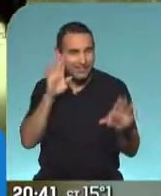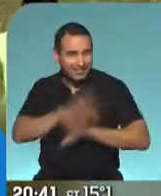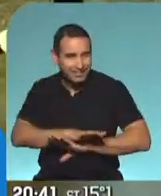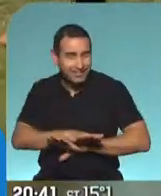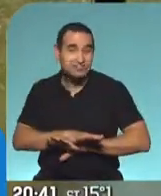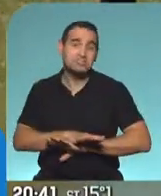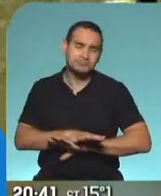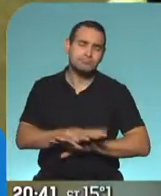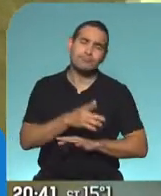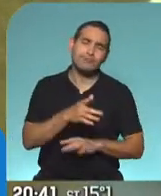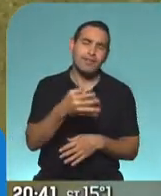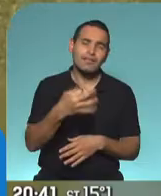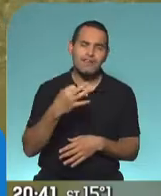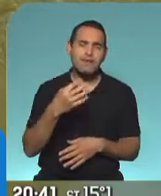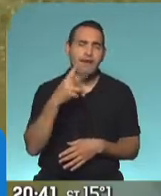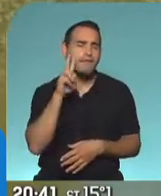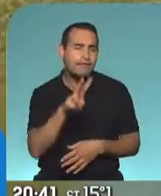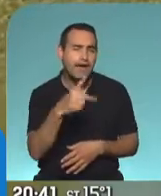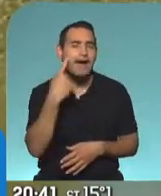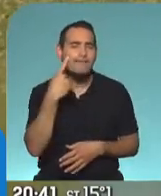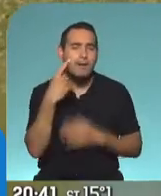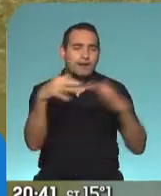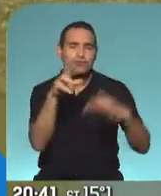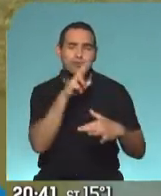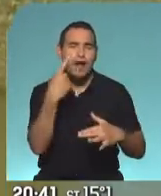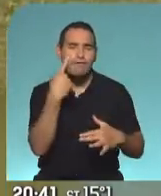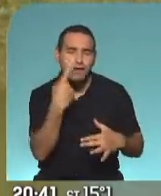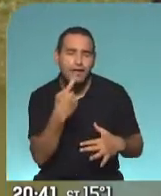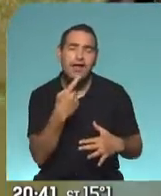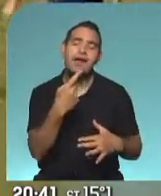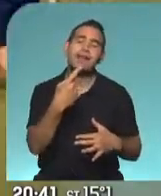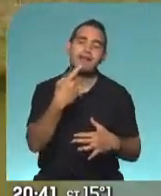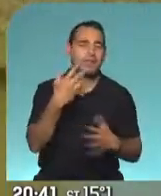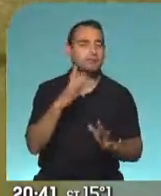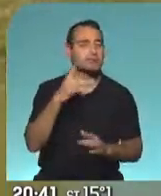Creo que es cuestión de que vean un partido nuestro y que de ahí quizás se enganchen.